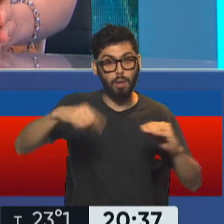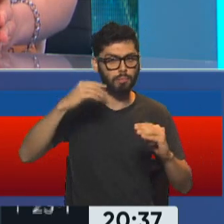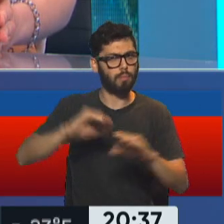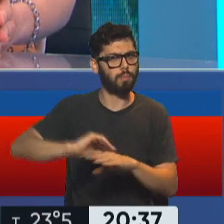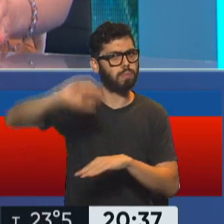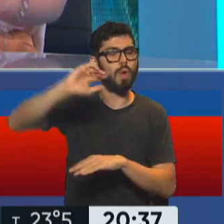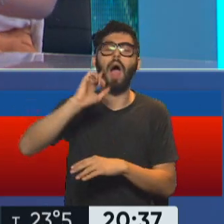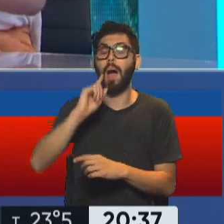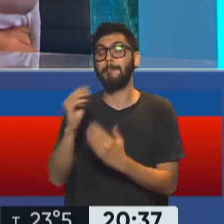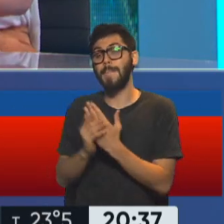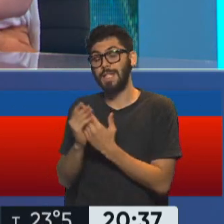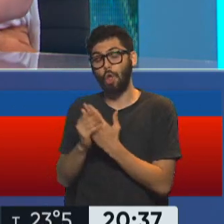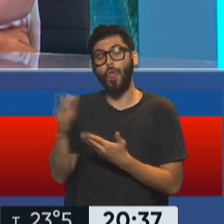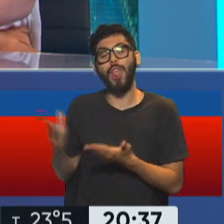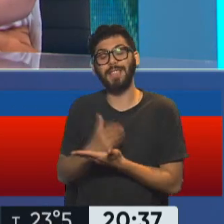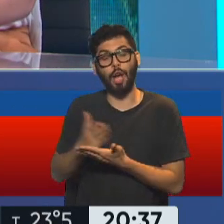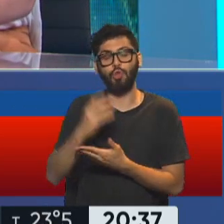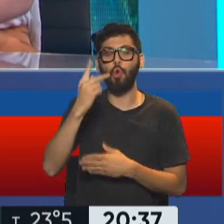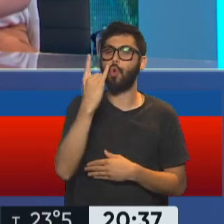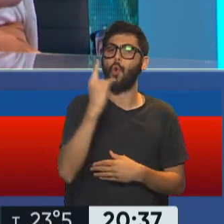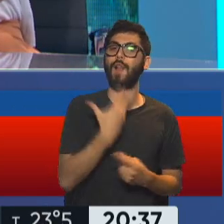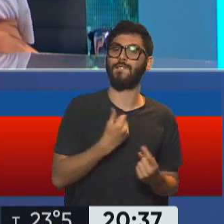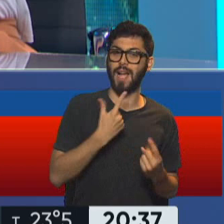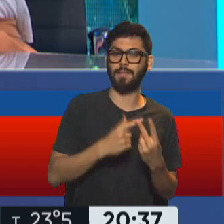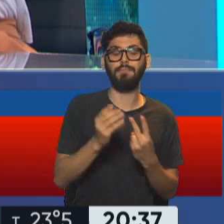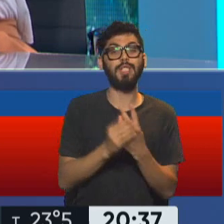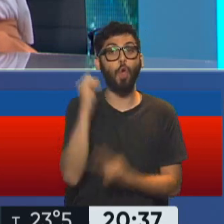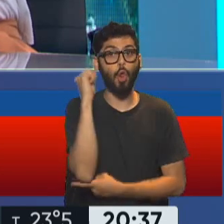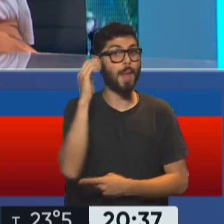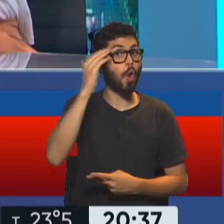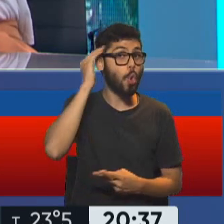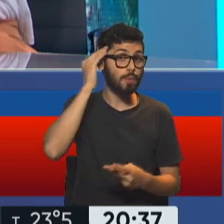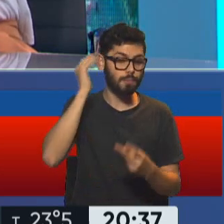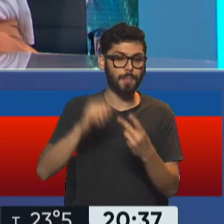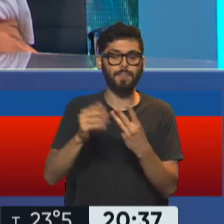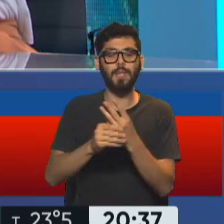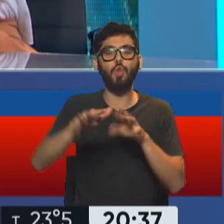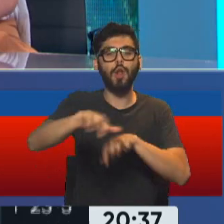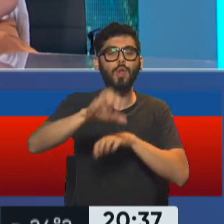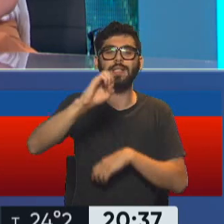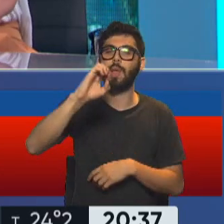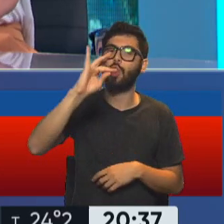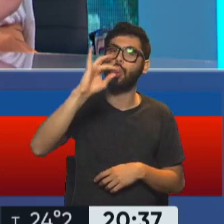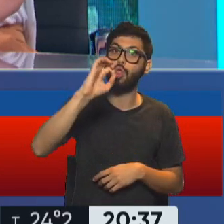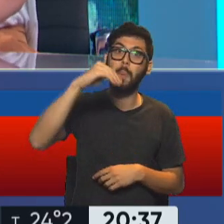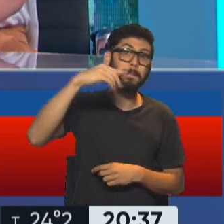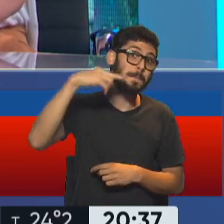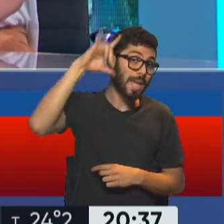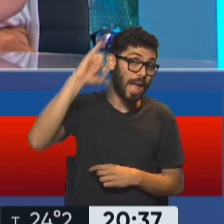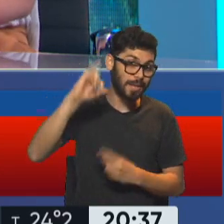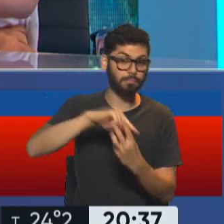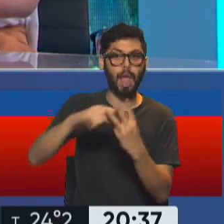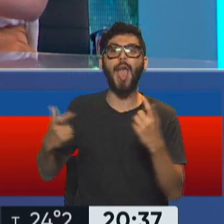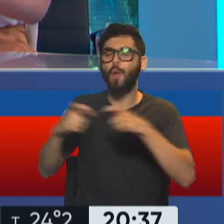ministro de Desarrollo Productivo, Matías Culfas, el ministro de Economía, Martín Guzmán, y el ministro de Agricultura, Julián Domínguez, justamente para tratar este tema.